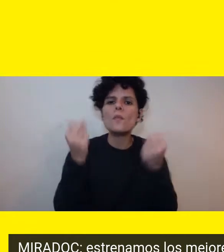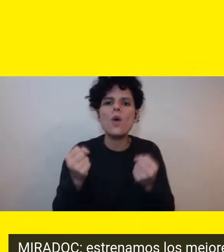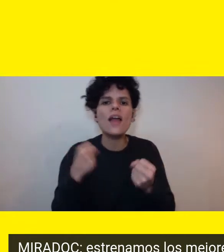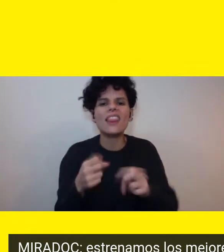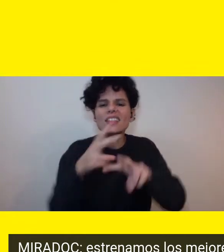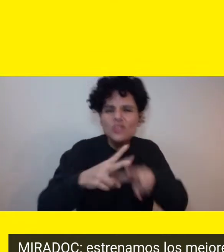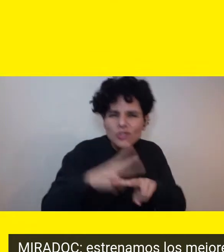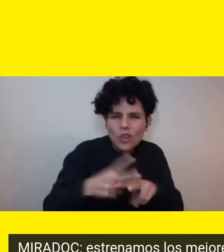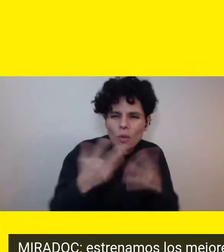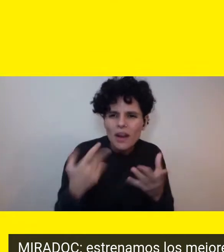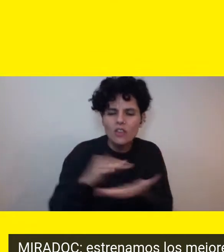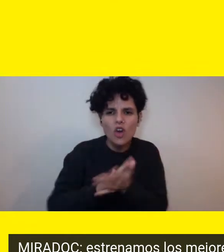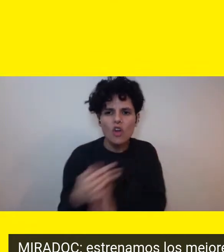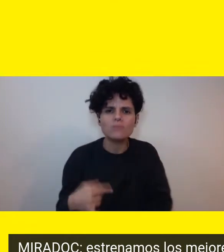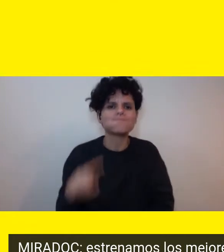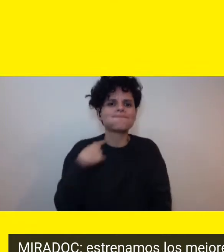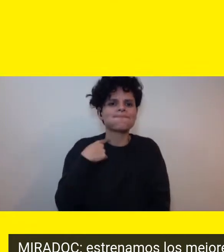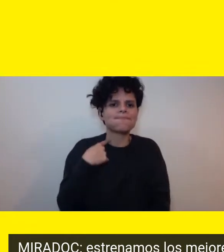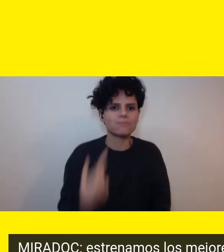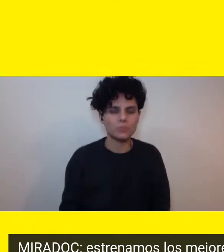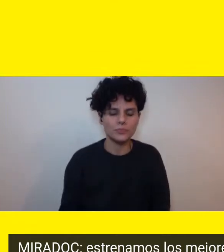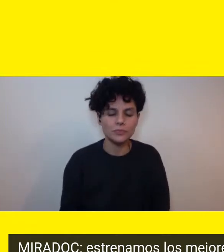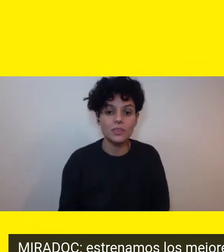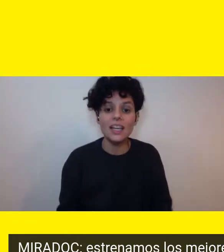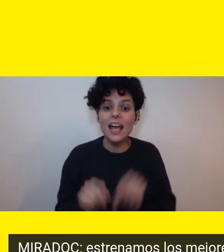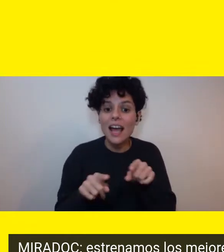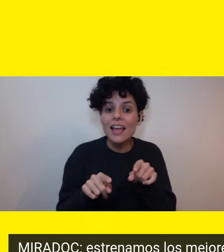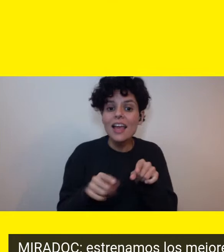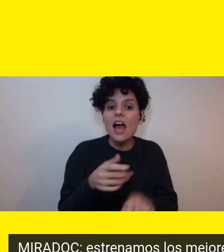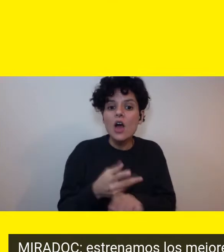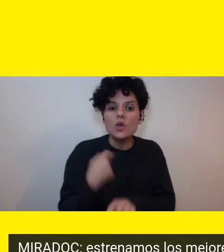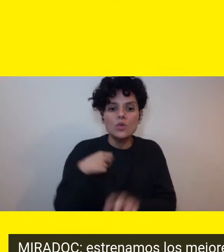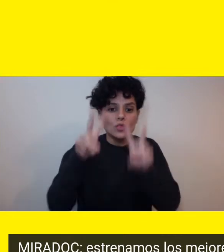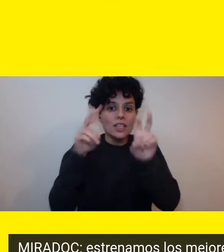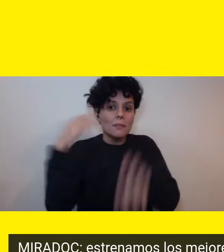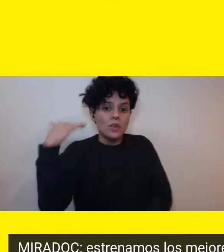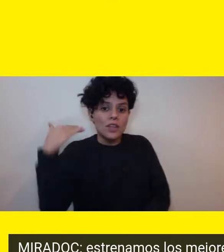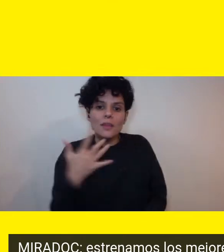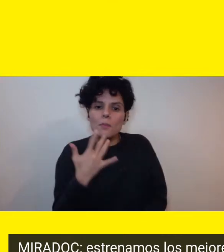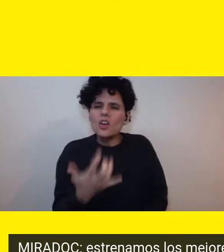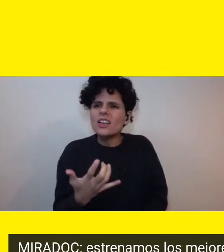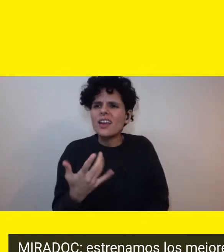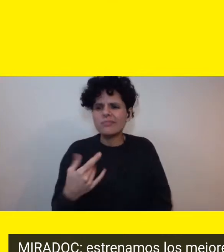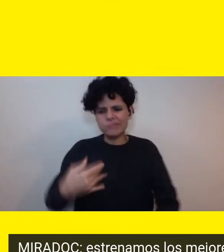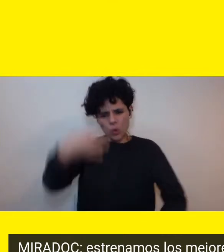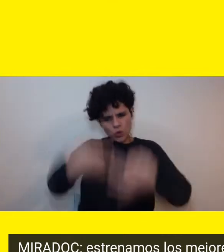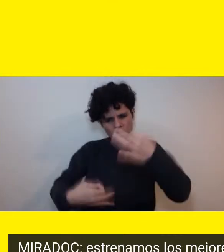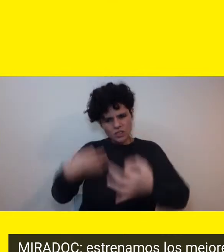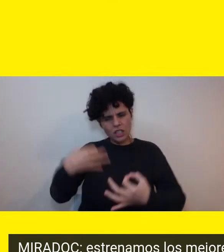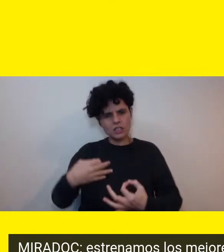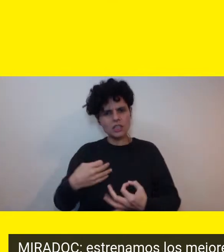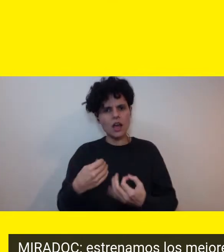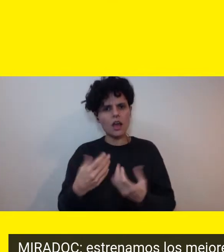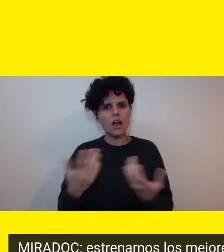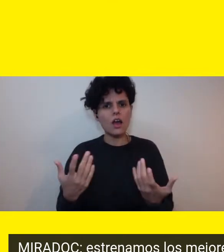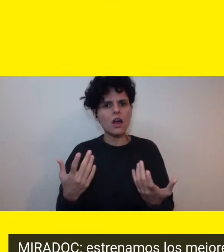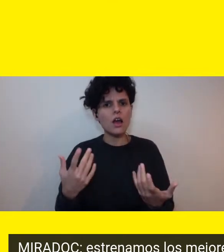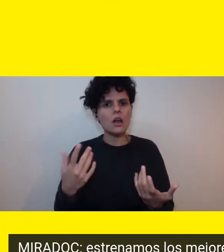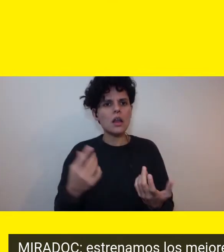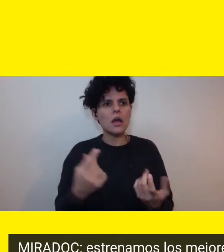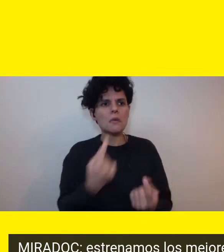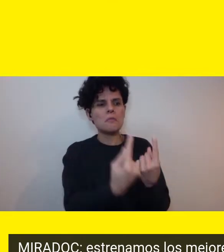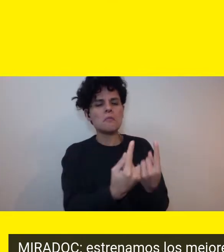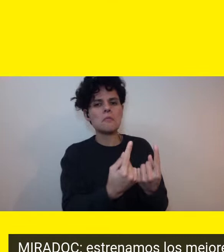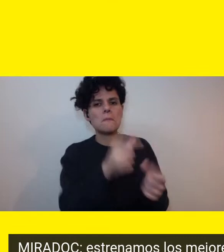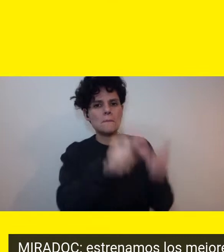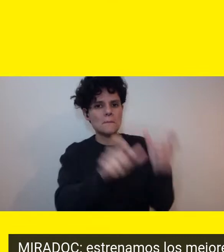creo que, insisto, ahí hay algunos elementos importantes que explican el por qué la justicia ha sido tan esquiva para las víctimas de prisión política y tortura, que